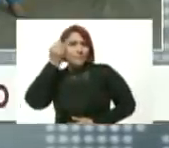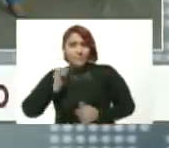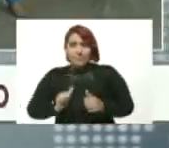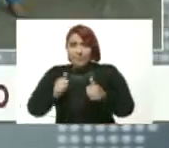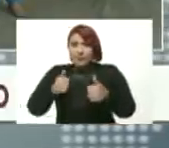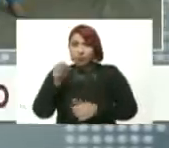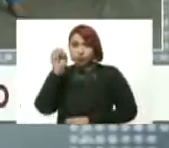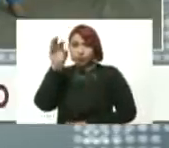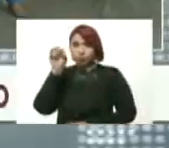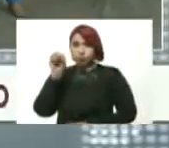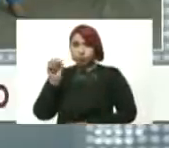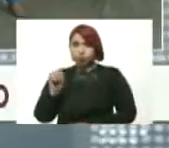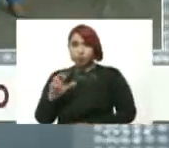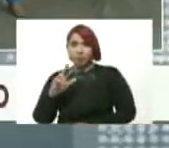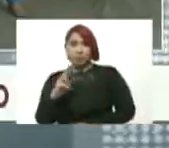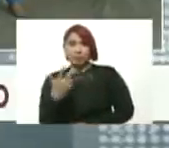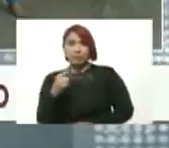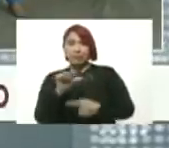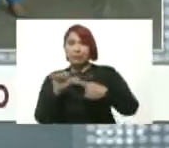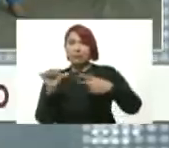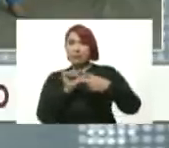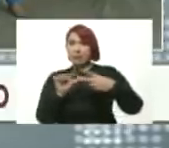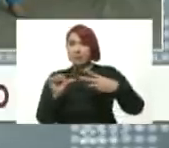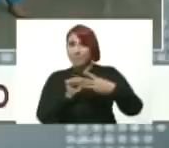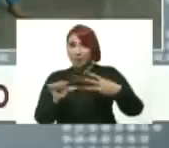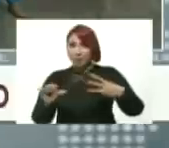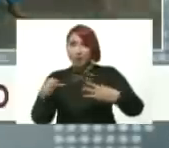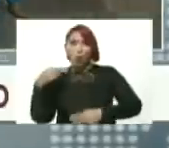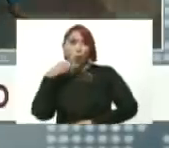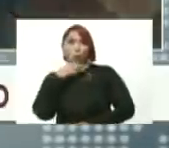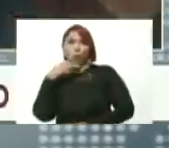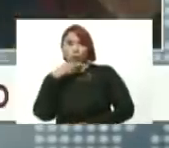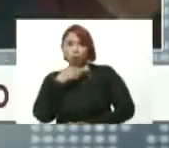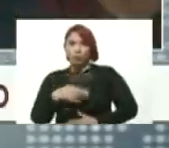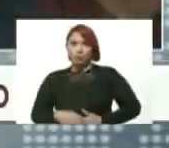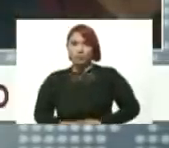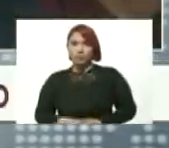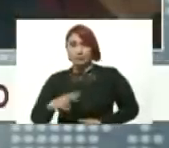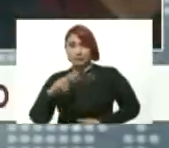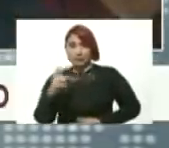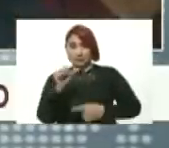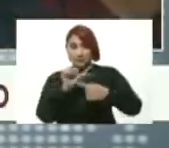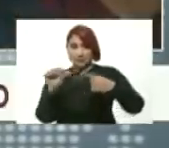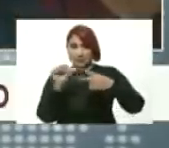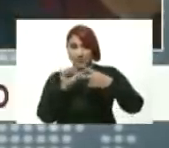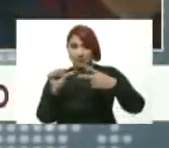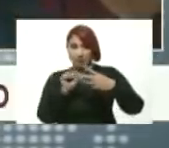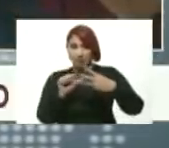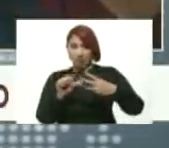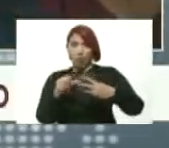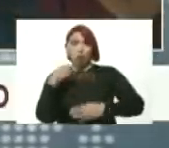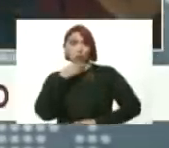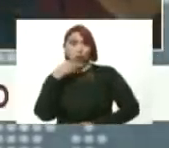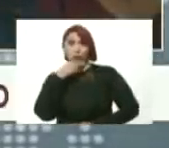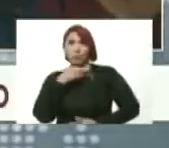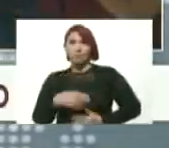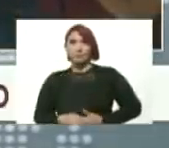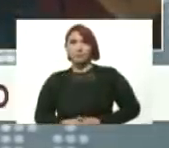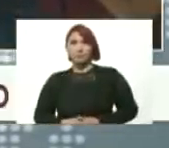este semáforo la tercera semana de octubre la tercera semana de octubre